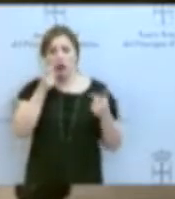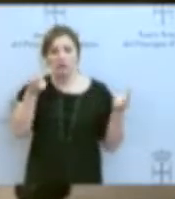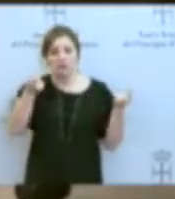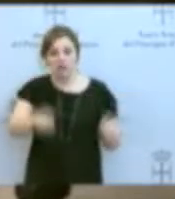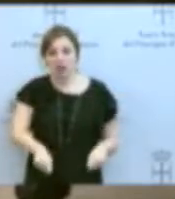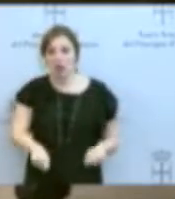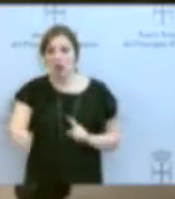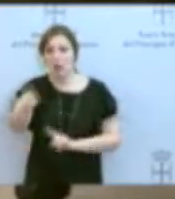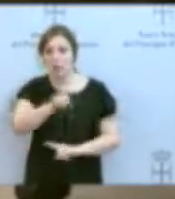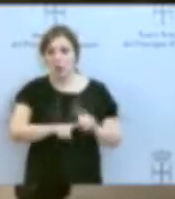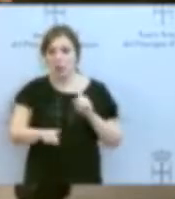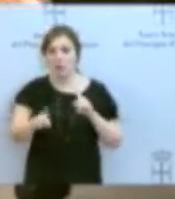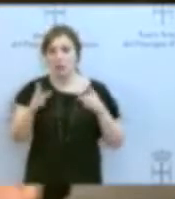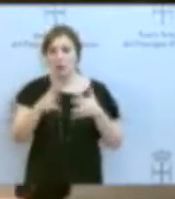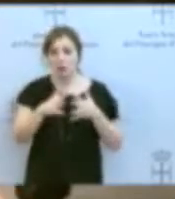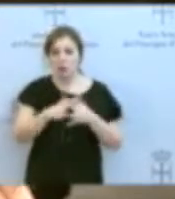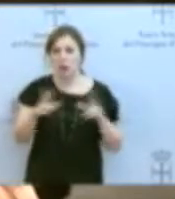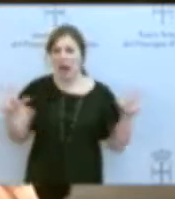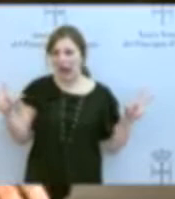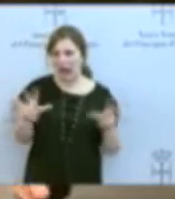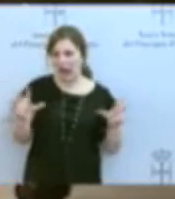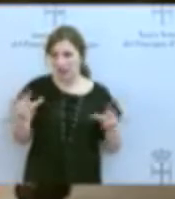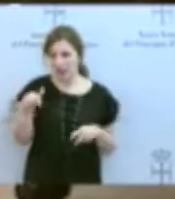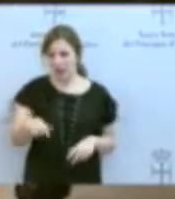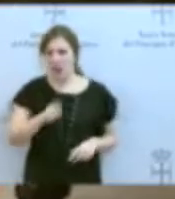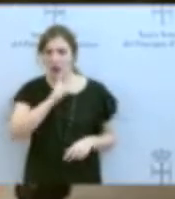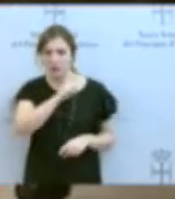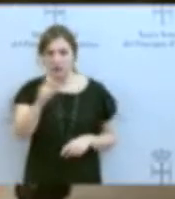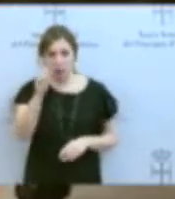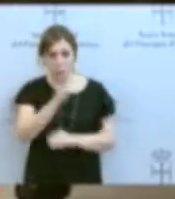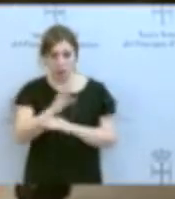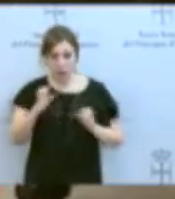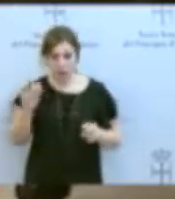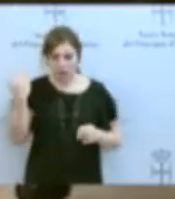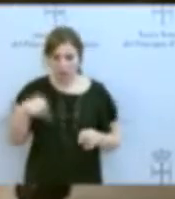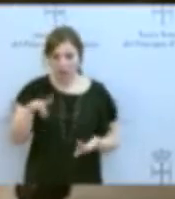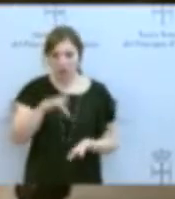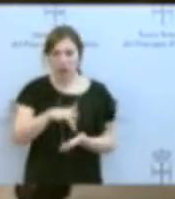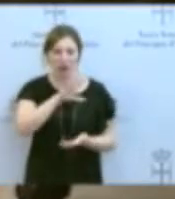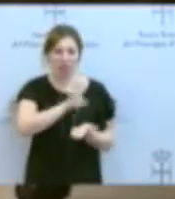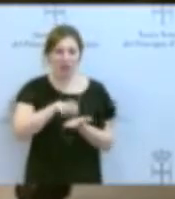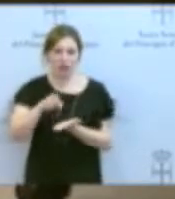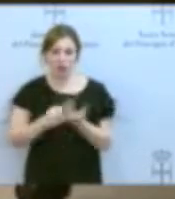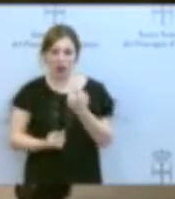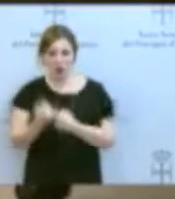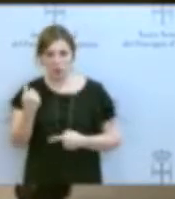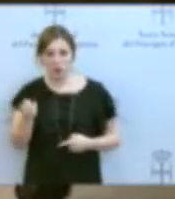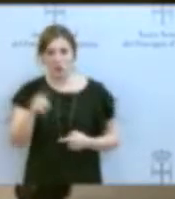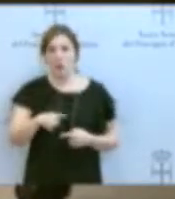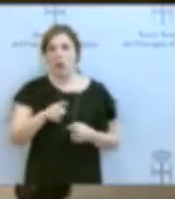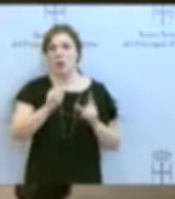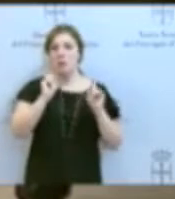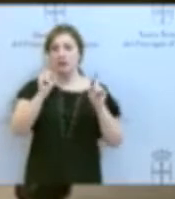problemas de infraestructuras graves que denunciamos en este mismo Parlamento en determinados centros, que falten